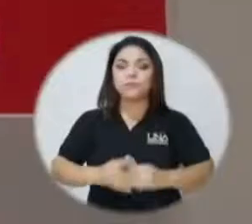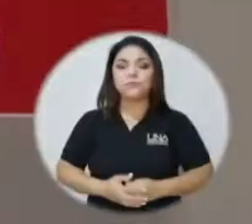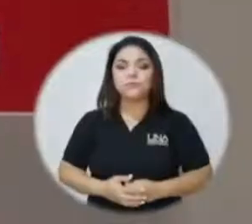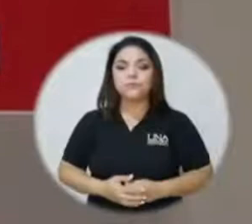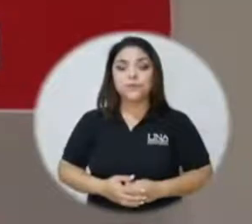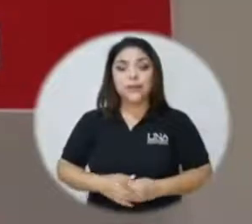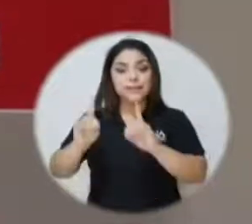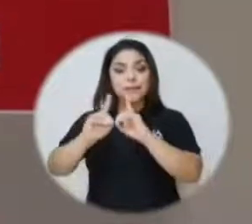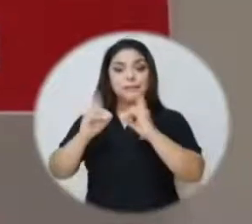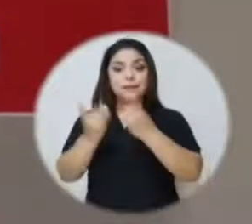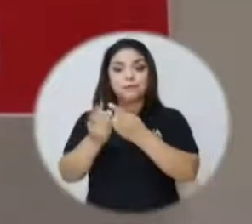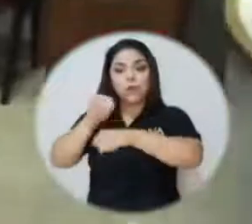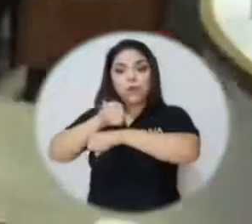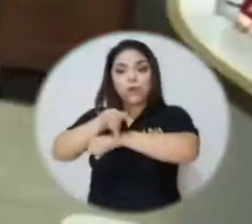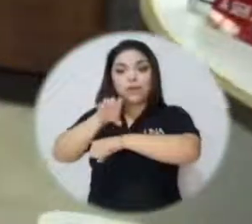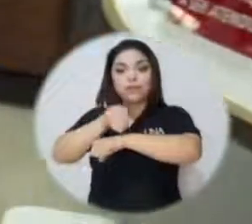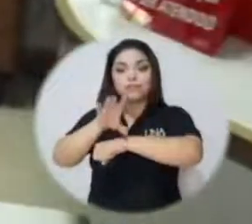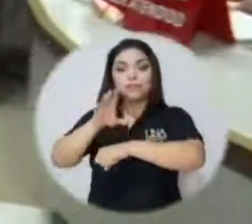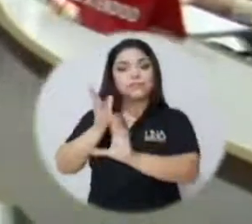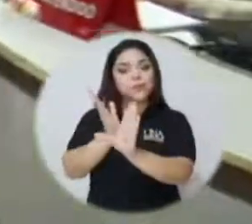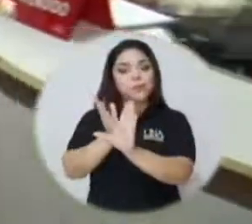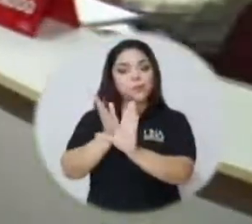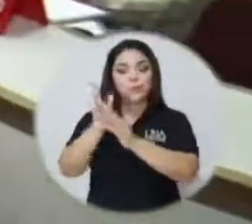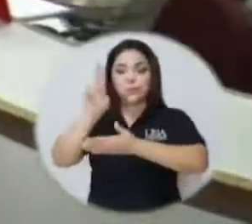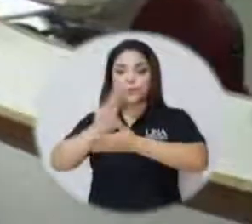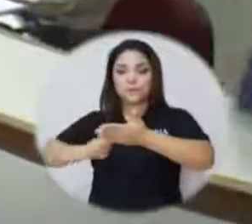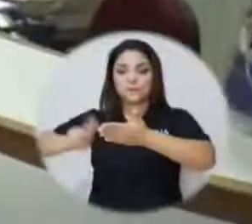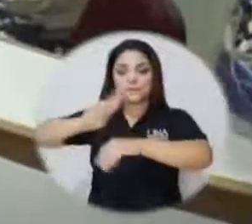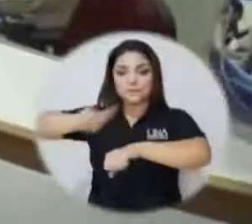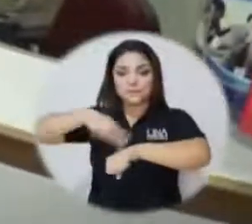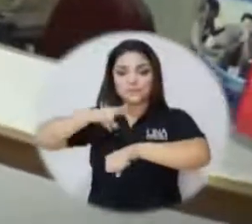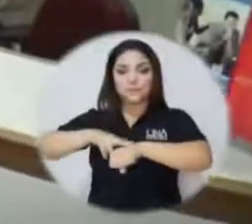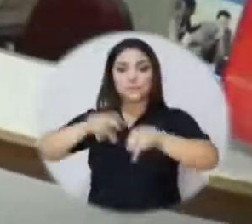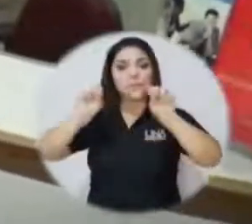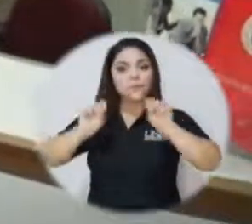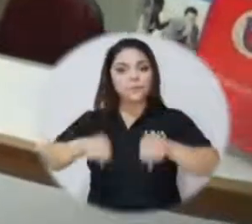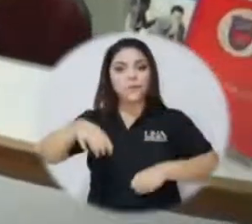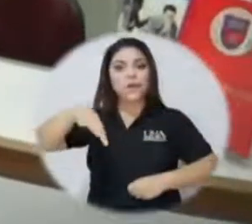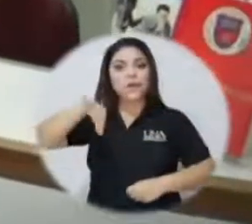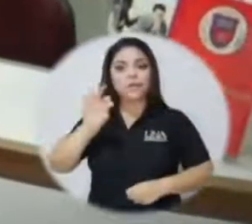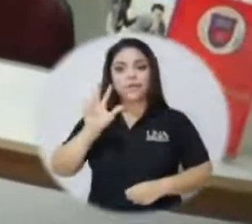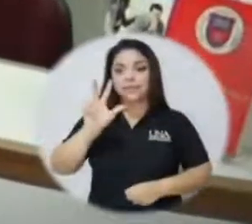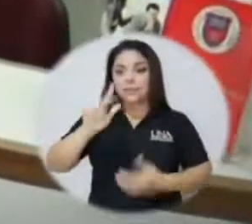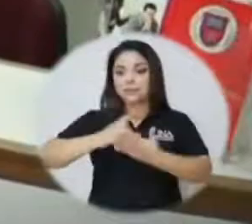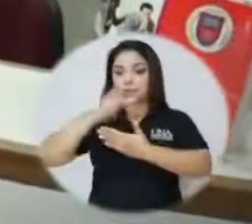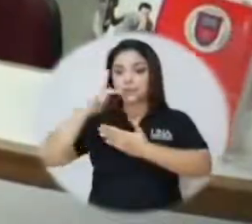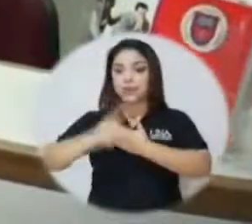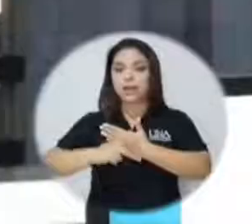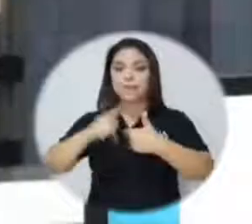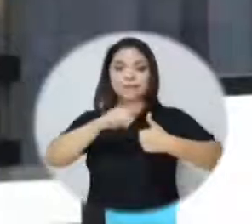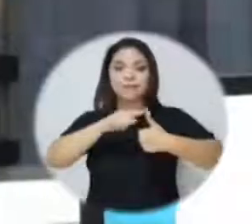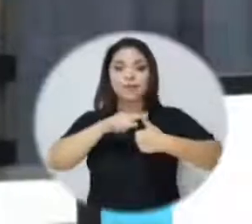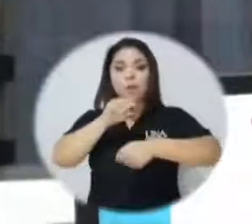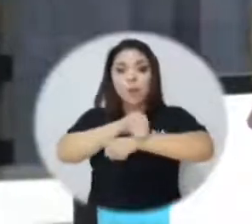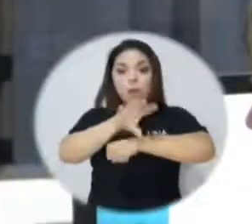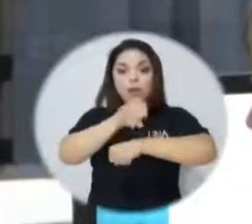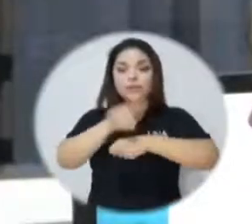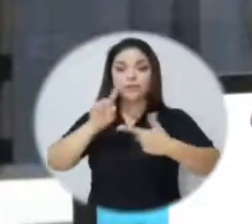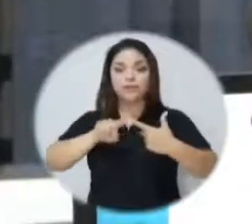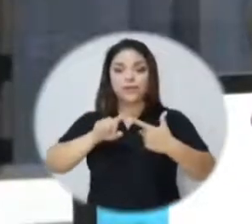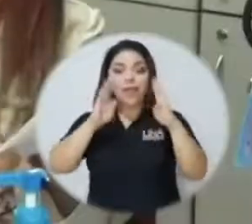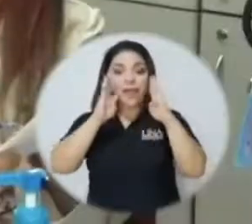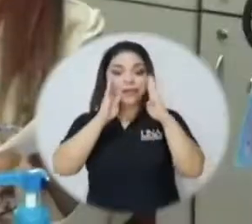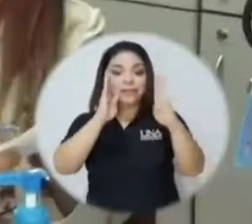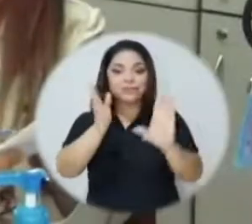metodológico? En el Departamento de Orientación y Psicología de la Universidad Nacional podés encontrar tres programas: